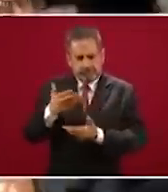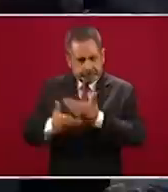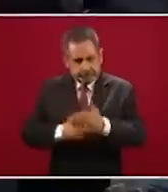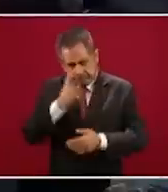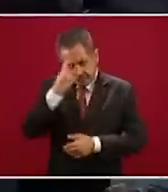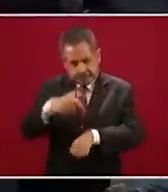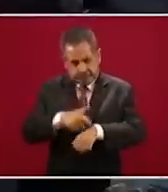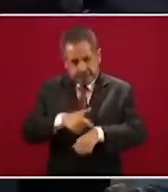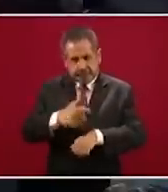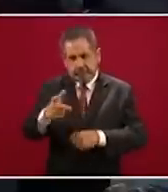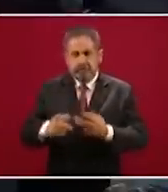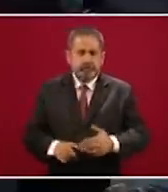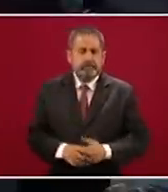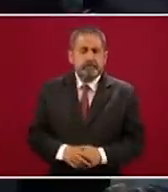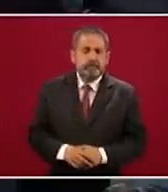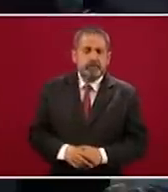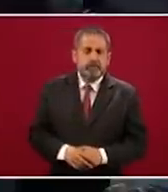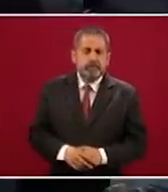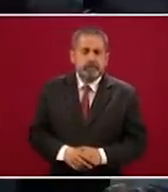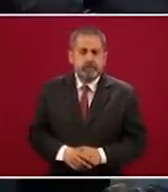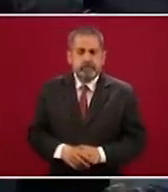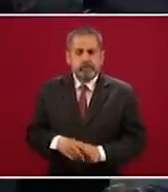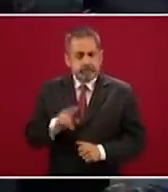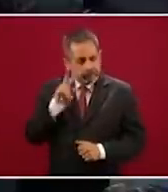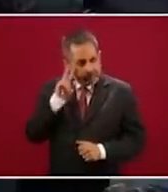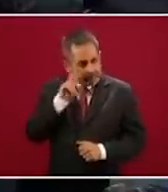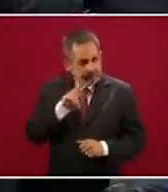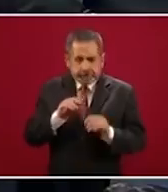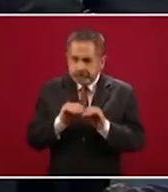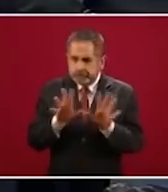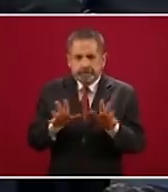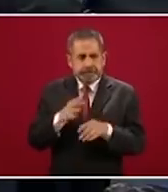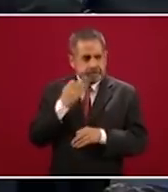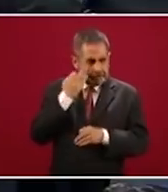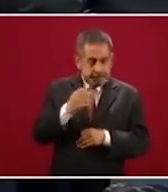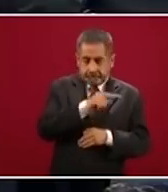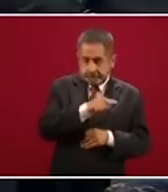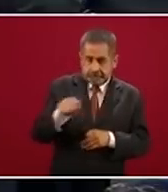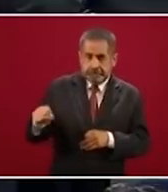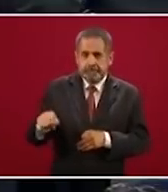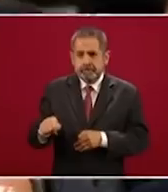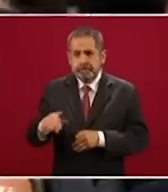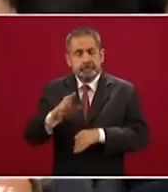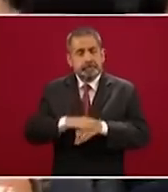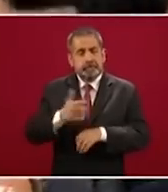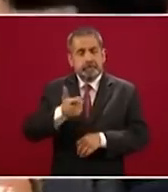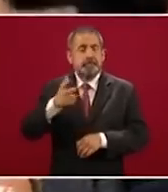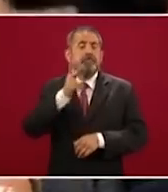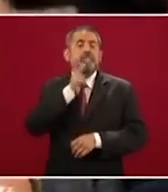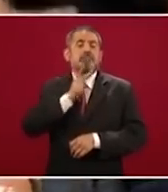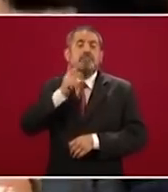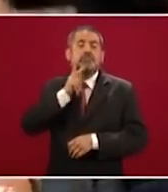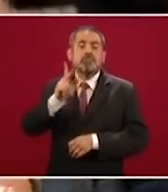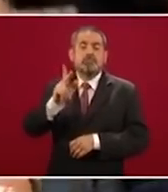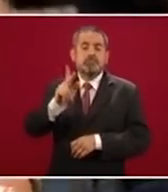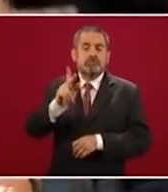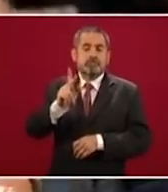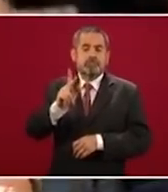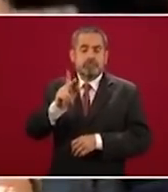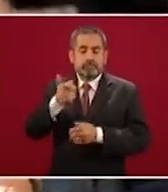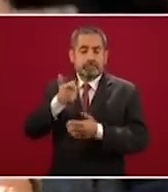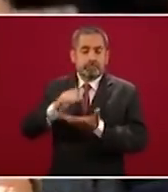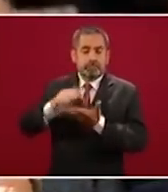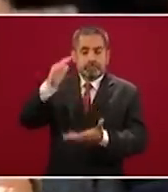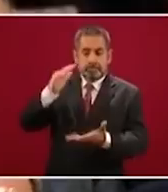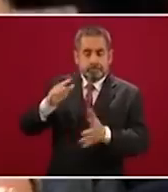ustedes. Es evidente, ante la situación de los precios del petróleo,